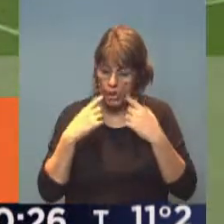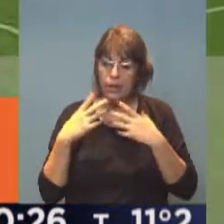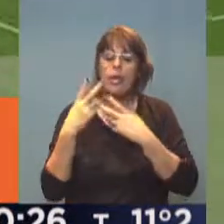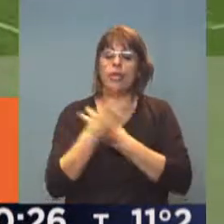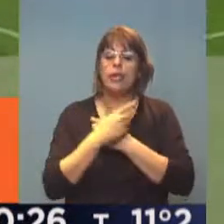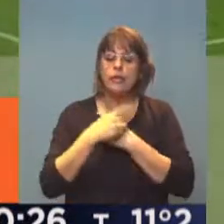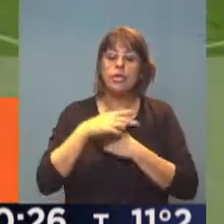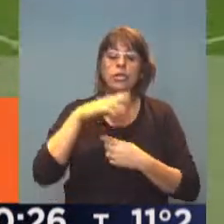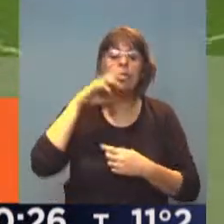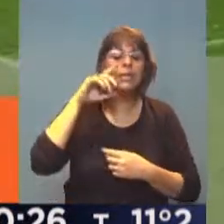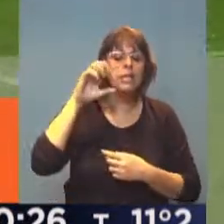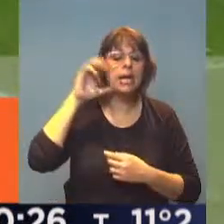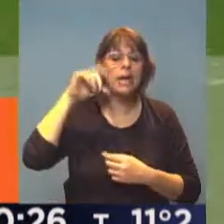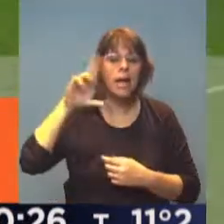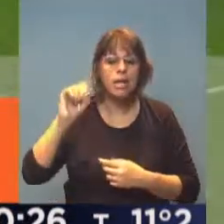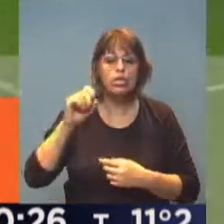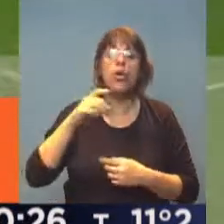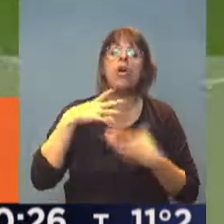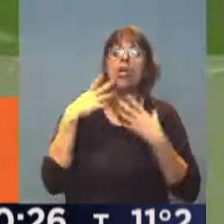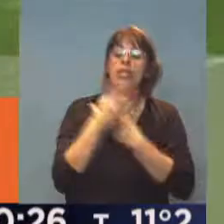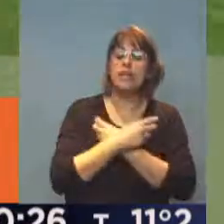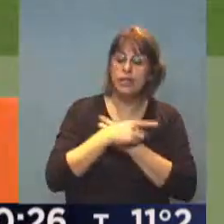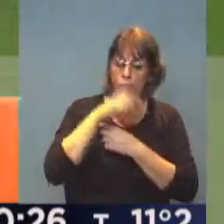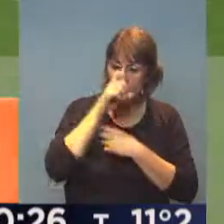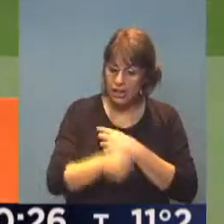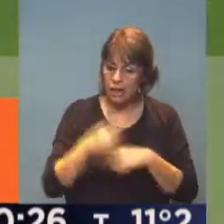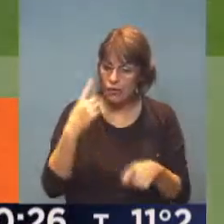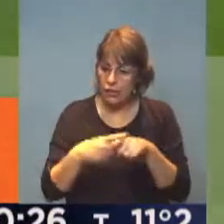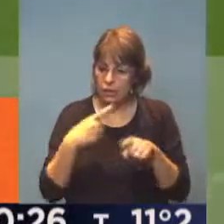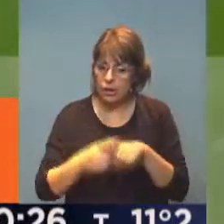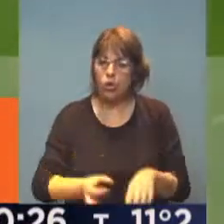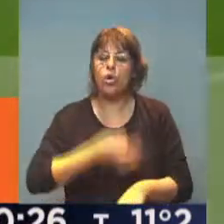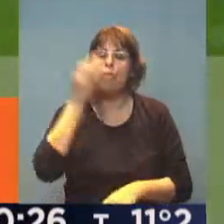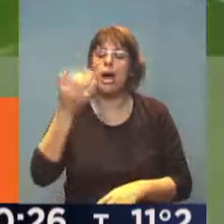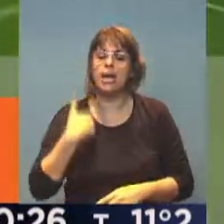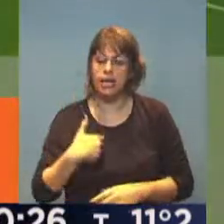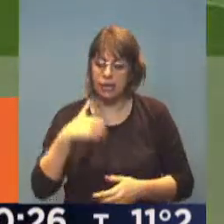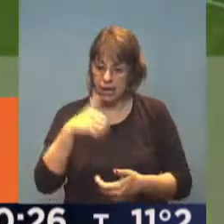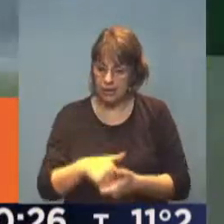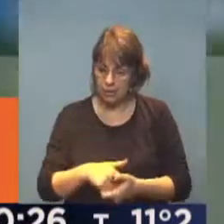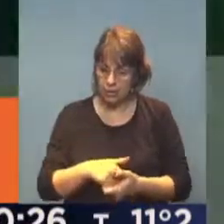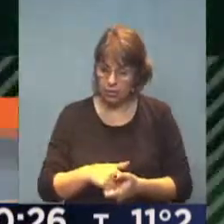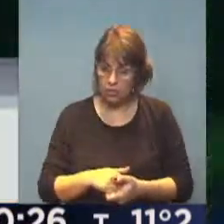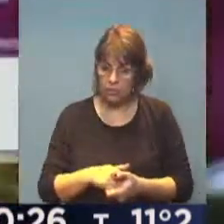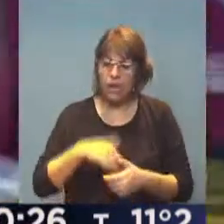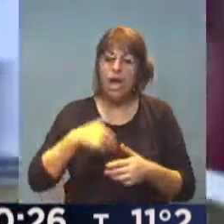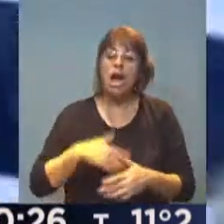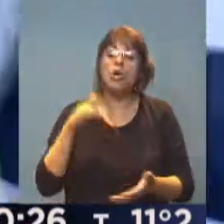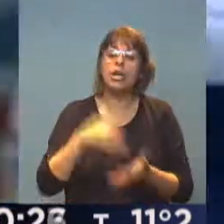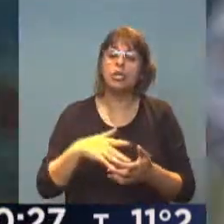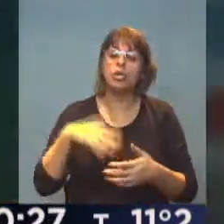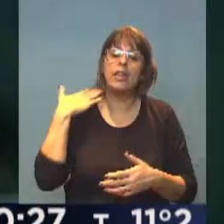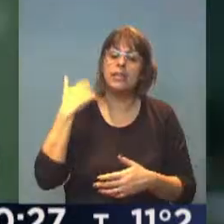Defensores de Villa Ramallo, Defensores de Belgrano, festejó en la Copa Argentina y ahora tendrán los 16avos como